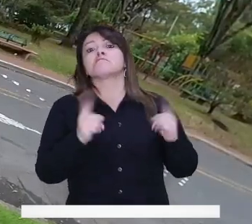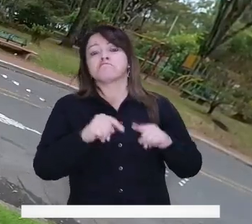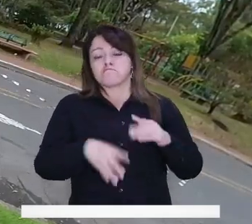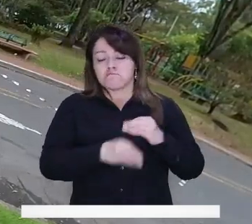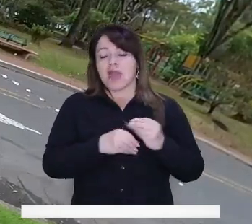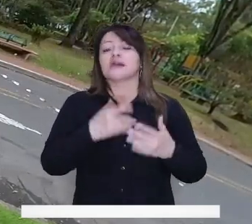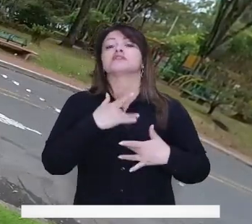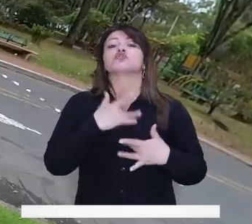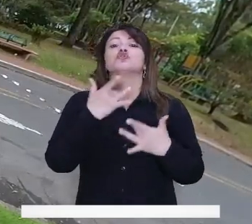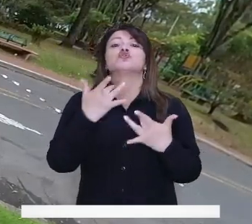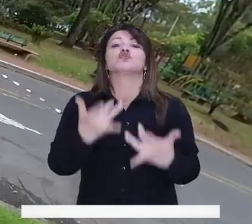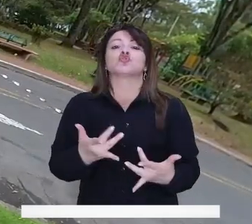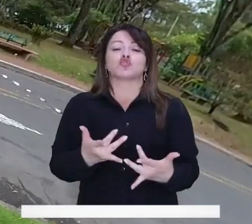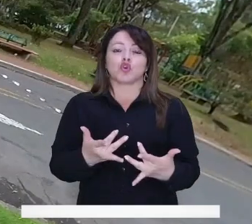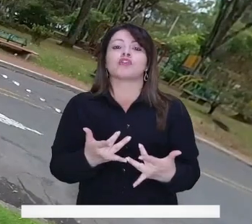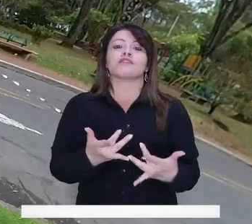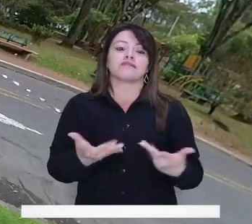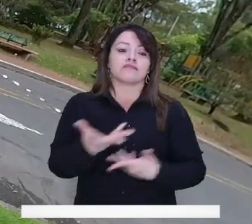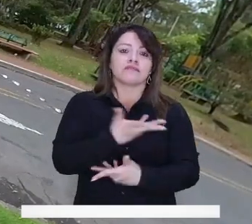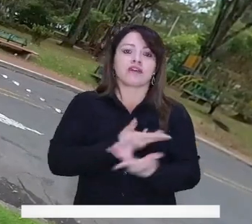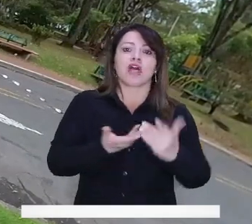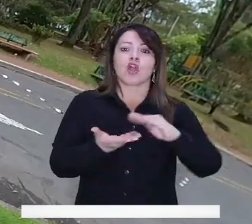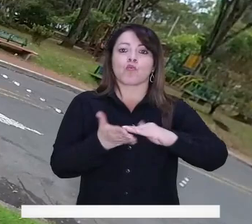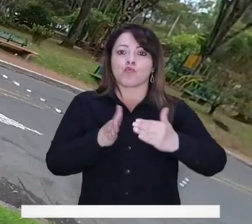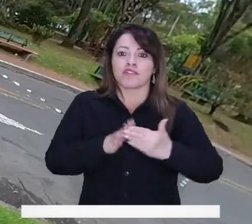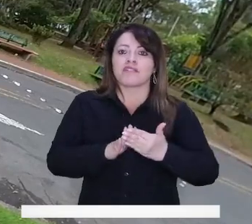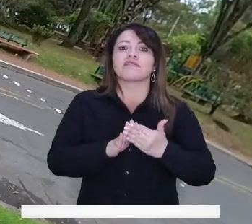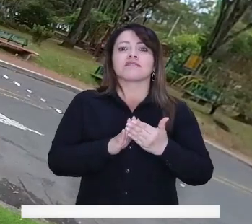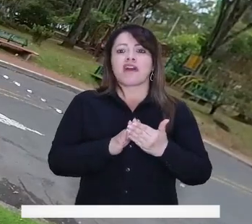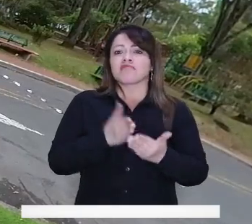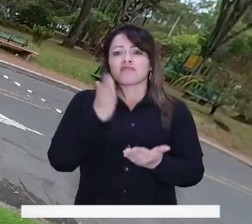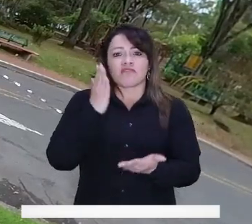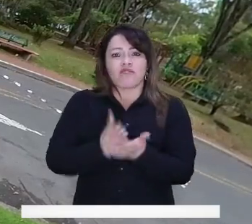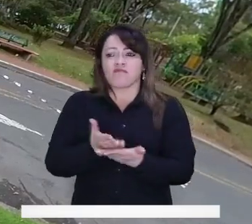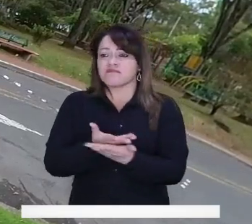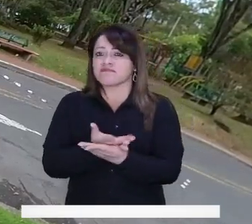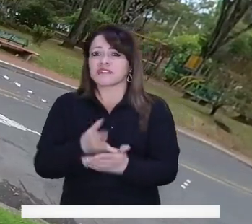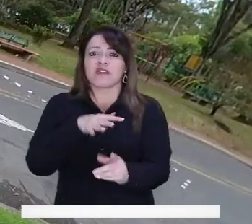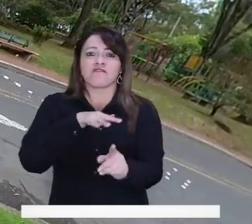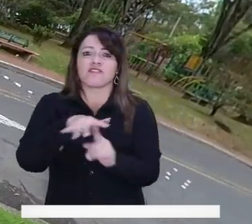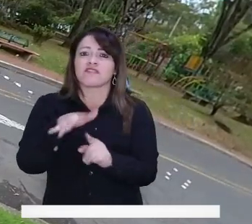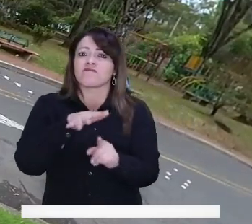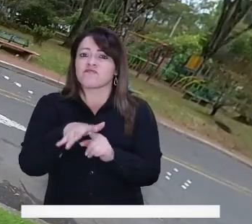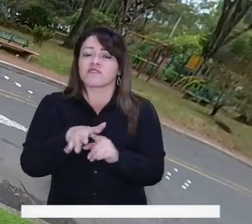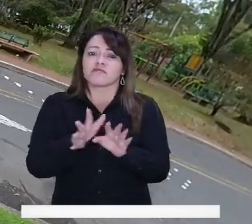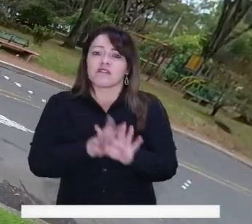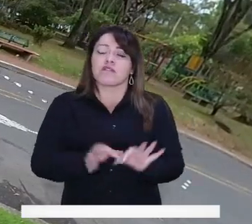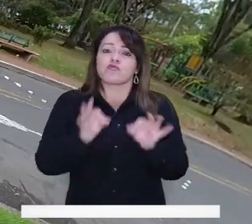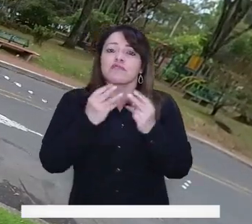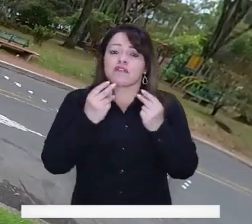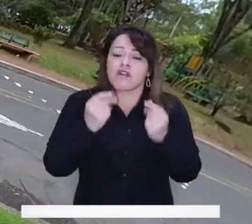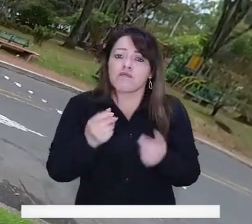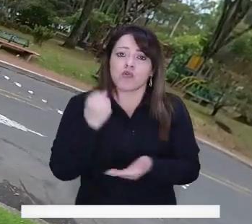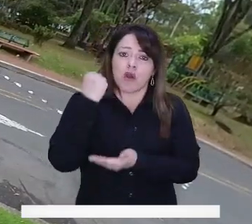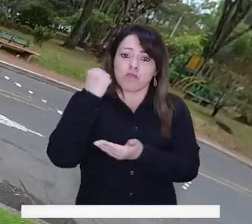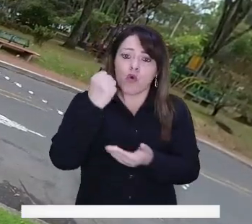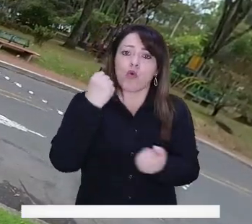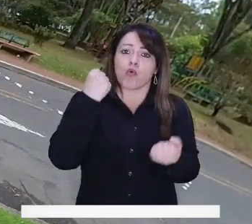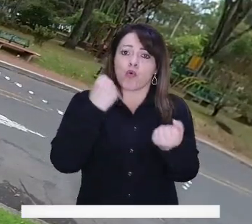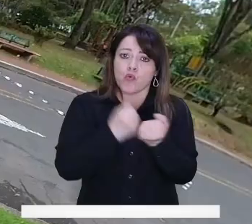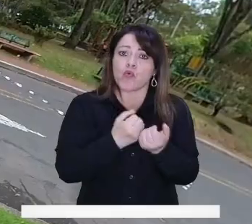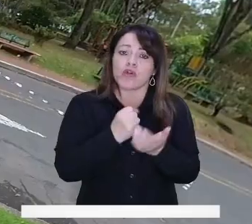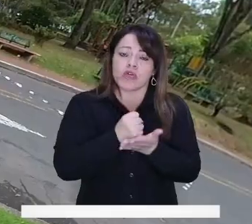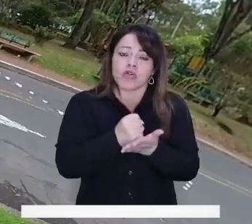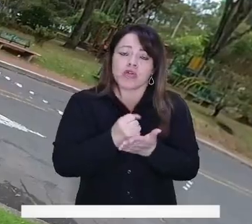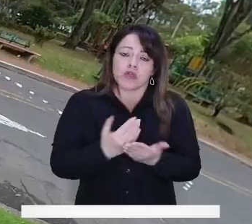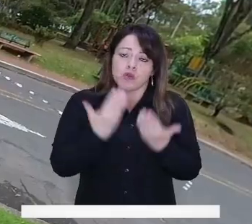haya solidaridad en cuanto a las comunidades que tienen pérdidas, que sea pronta la ayuda, sí